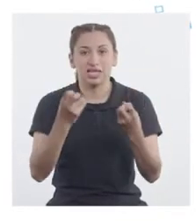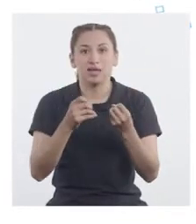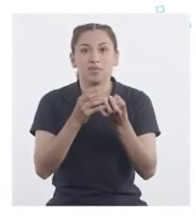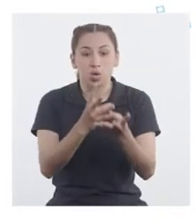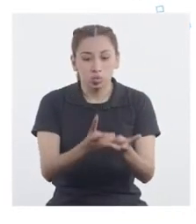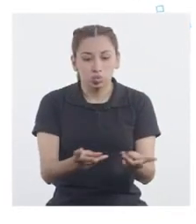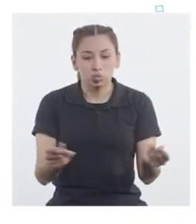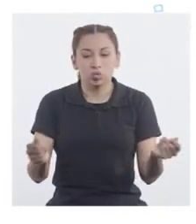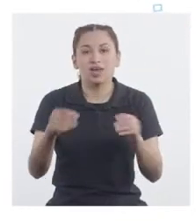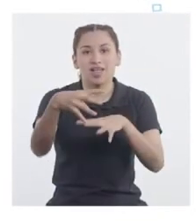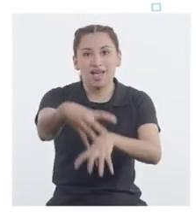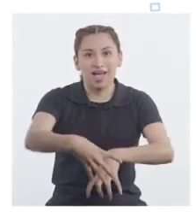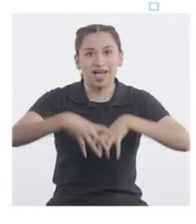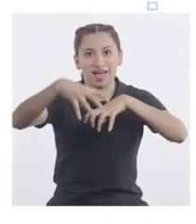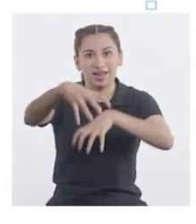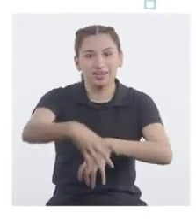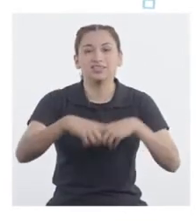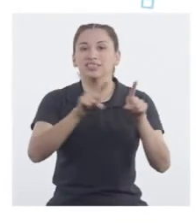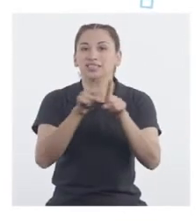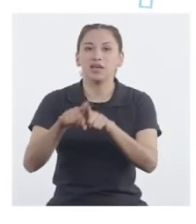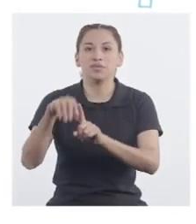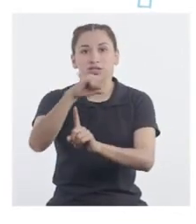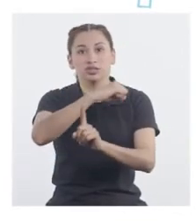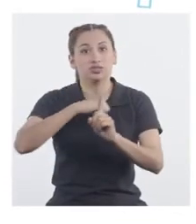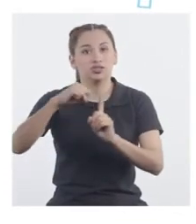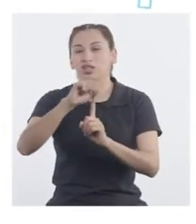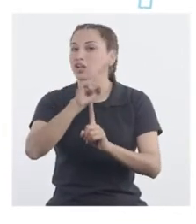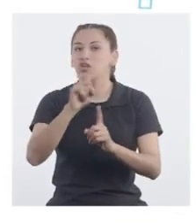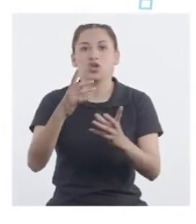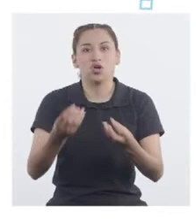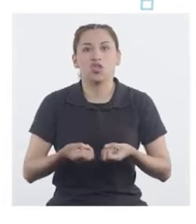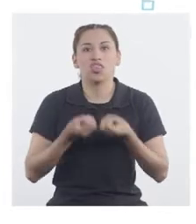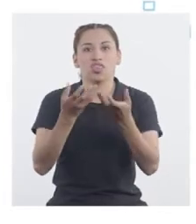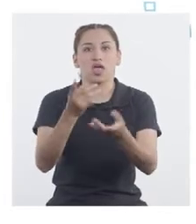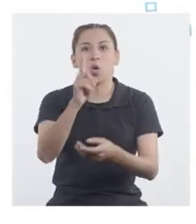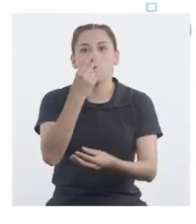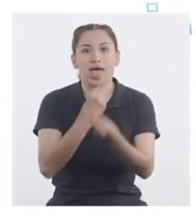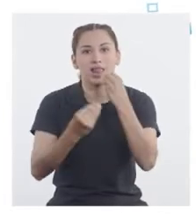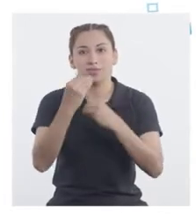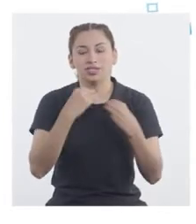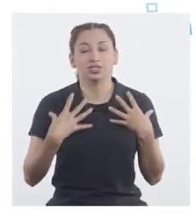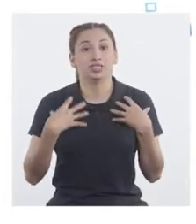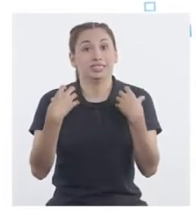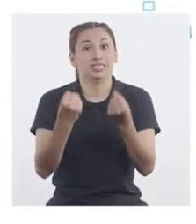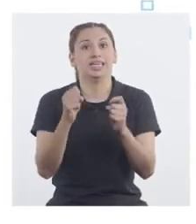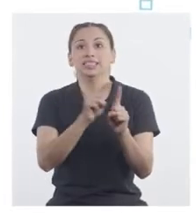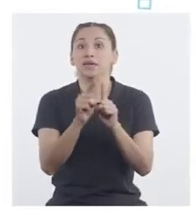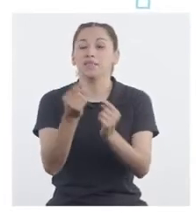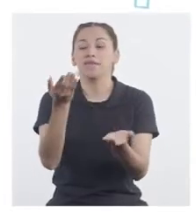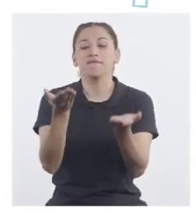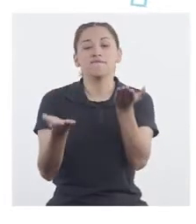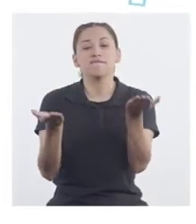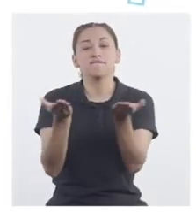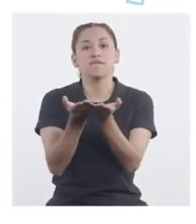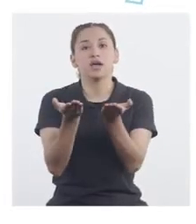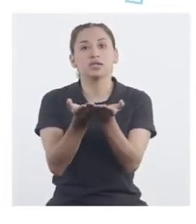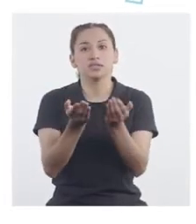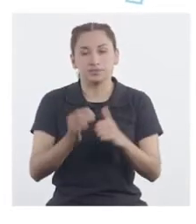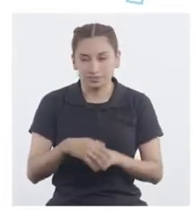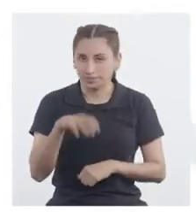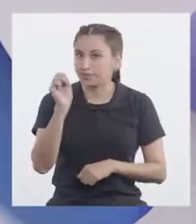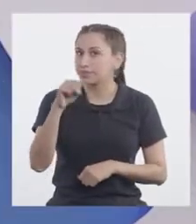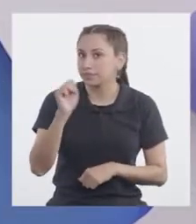con la degradación de los suelos agrícolas y con aspectos sociales que no permiten una alimentación saludable y